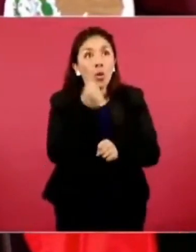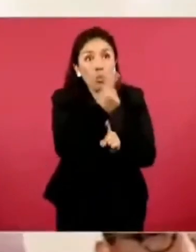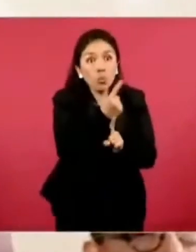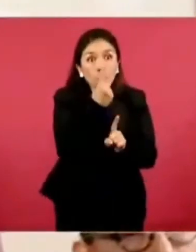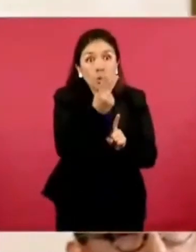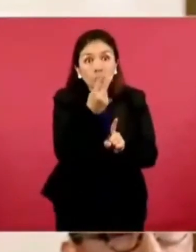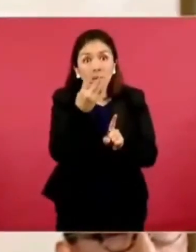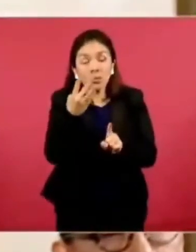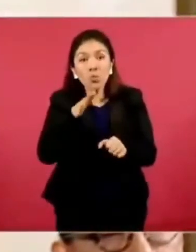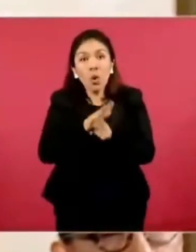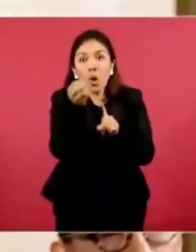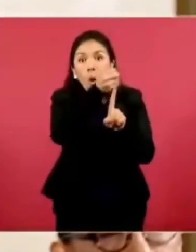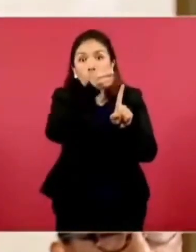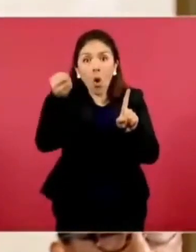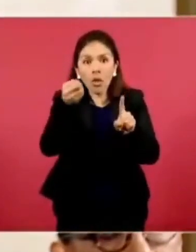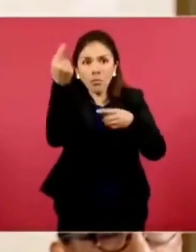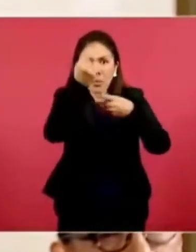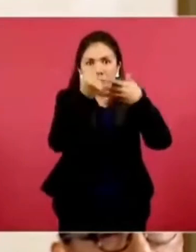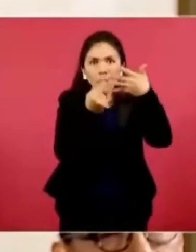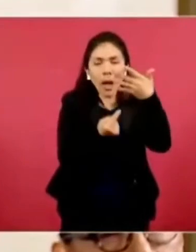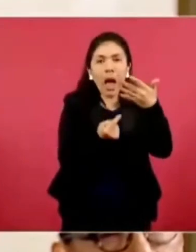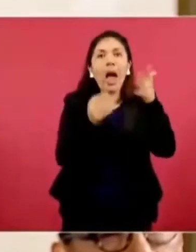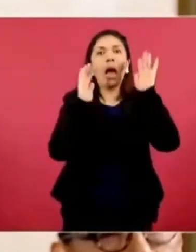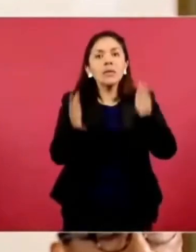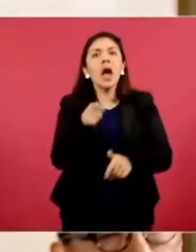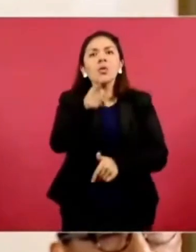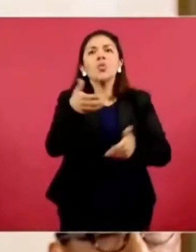1, 2, 3, 4, 5, 6, 10, ¿qué vas a hacer?